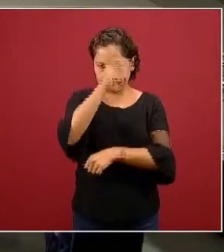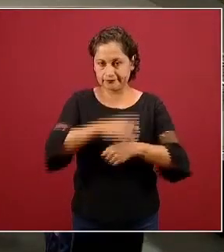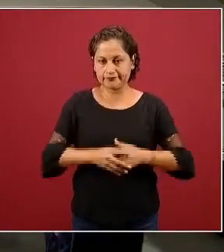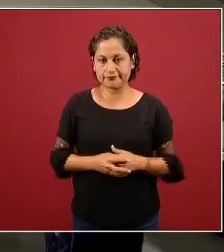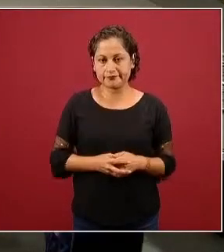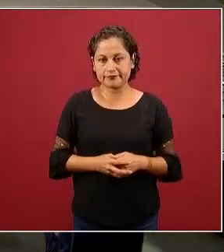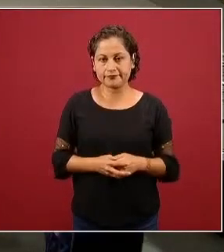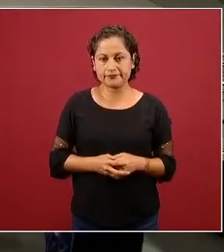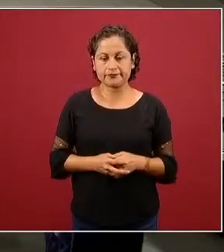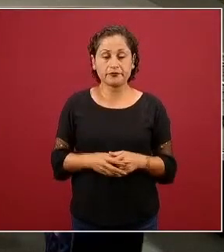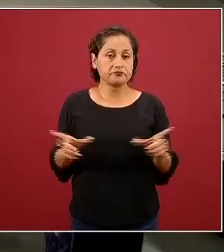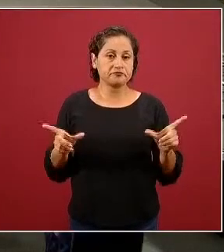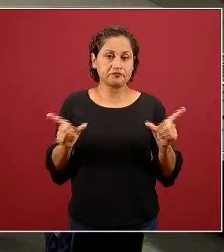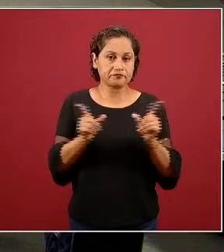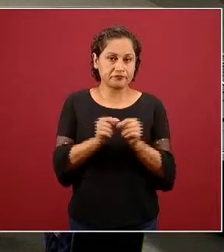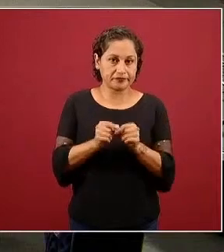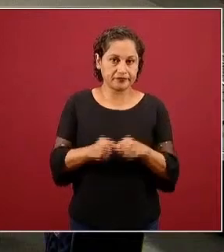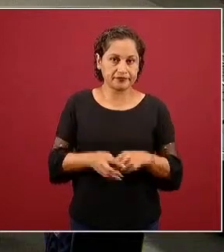Listo. Bueno,